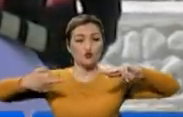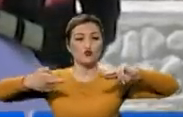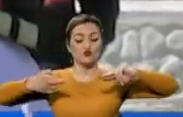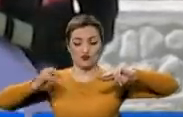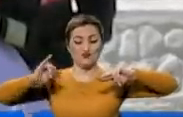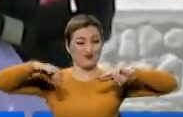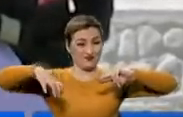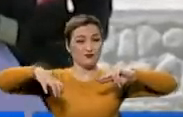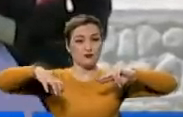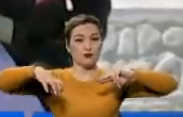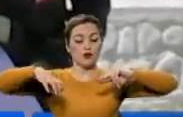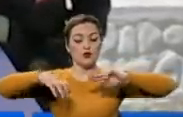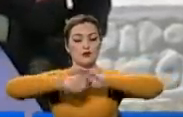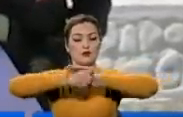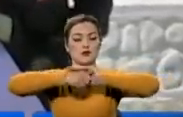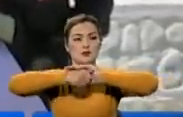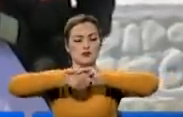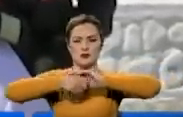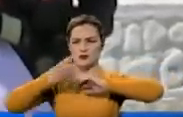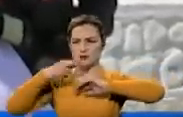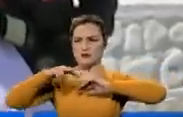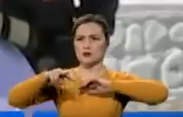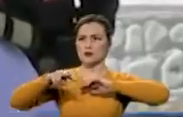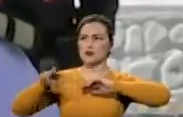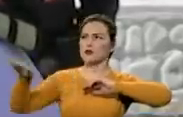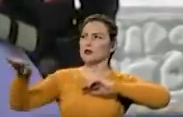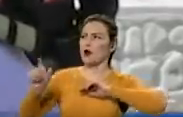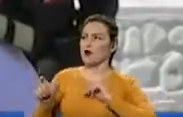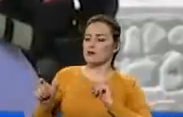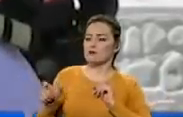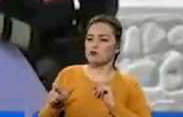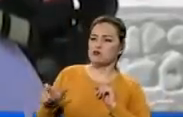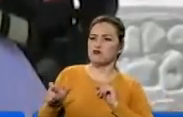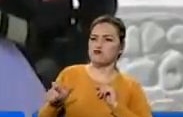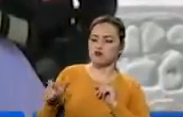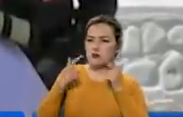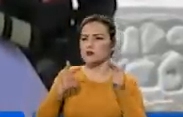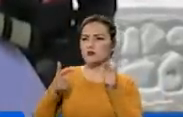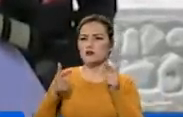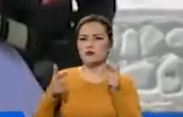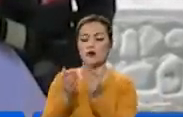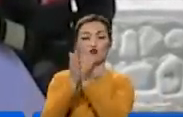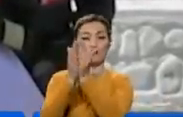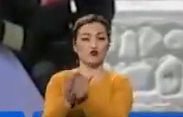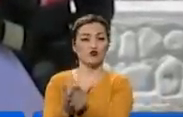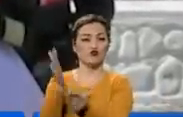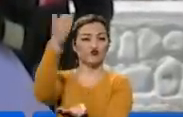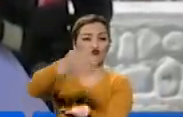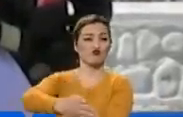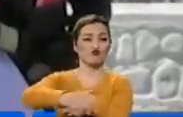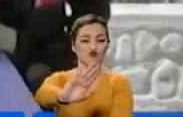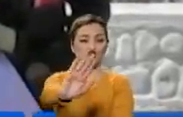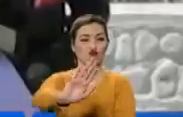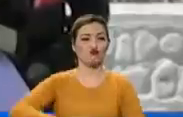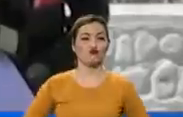hemos procedido a destacar a la unidad Guaracosta y la San Cristóbal para que vaya a patrullar e interceptar a este buque pesquero con